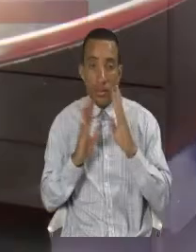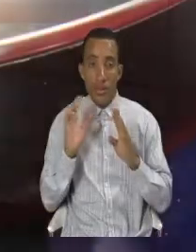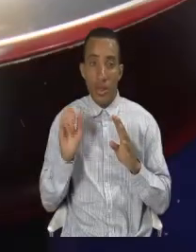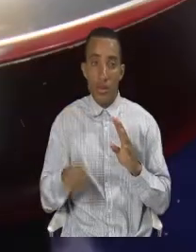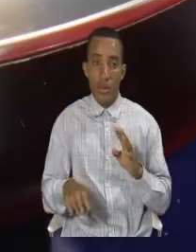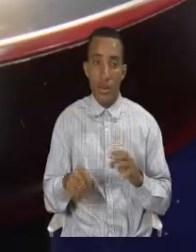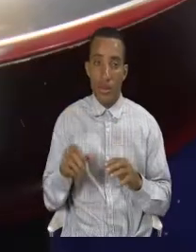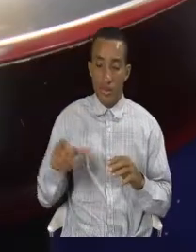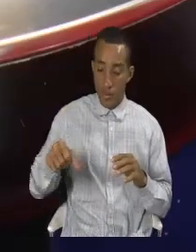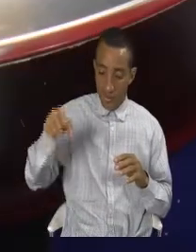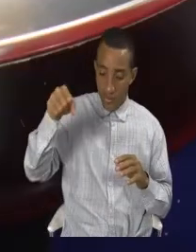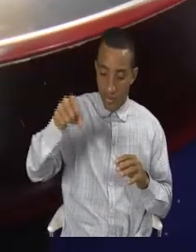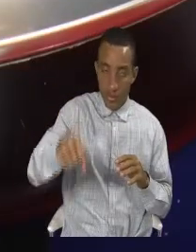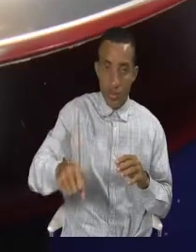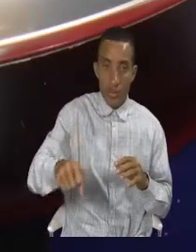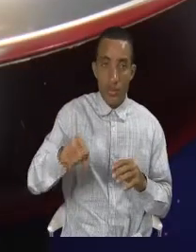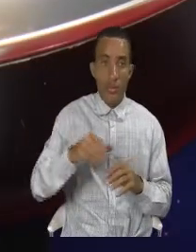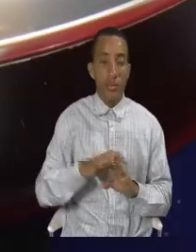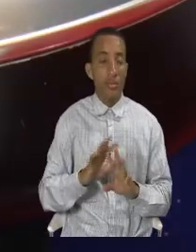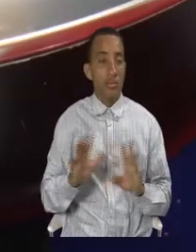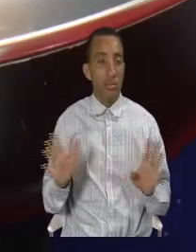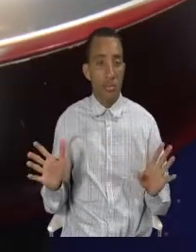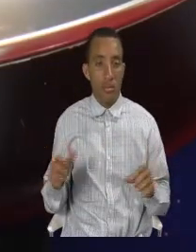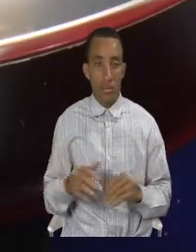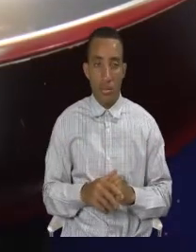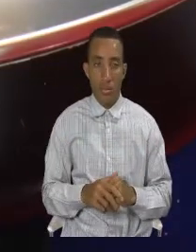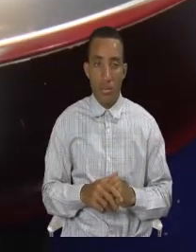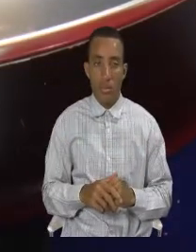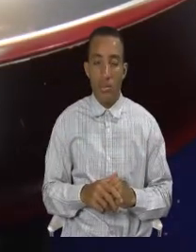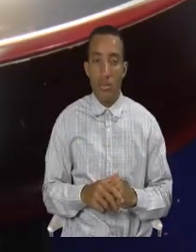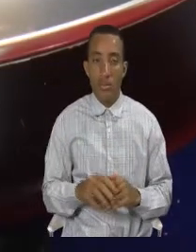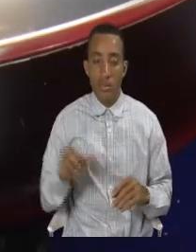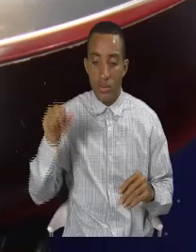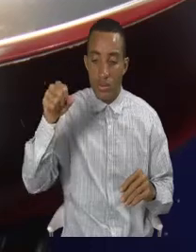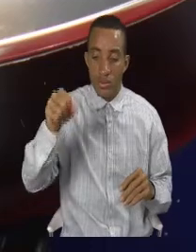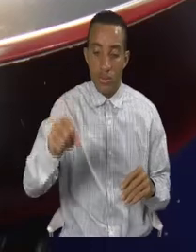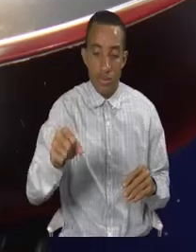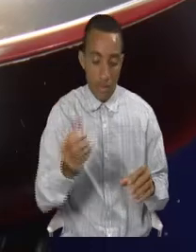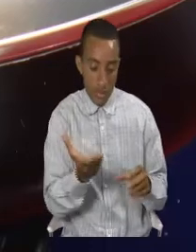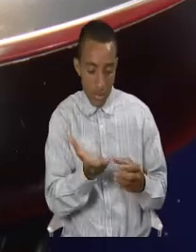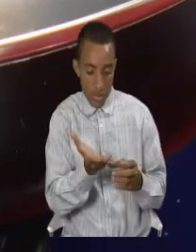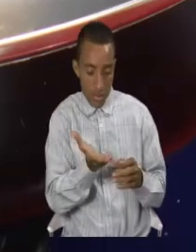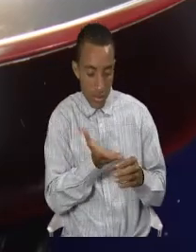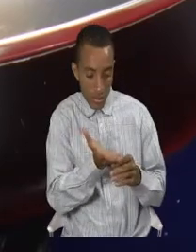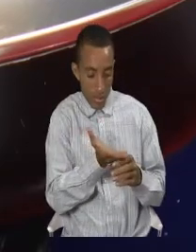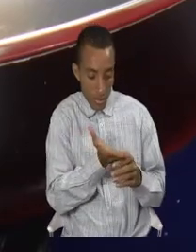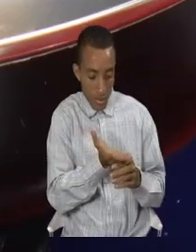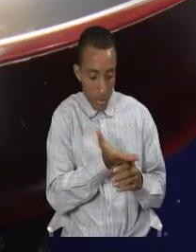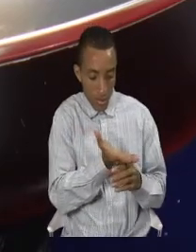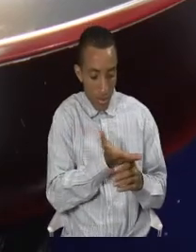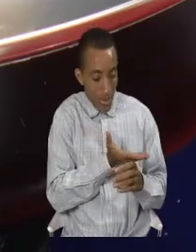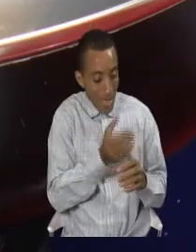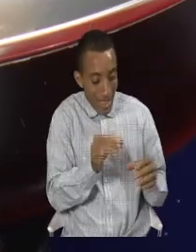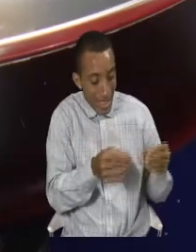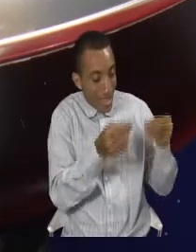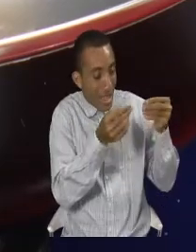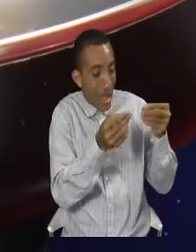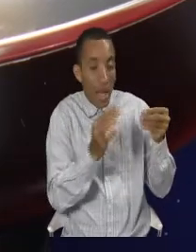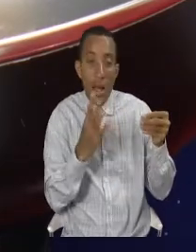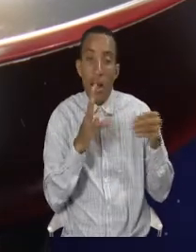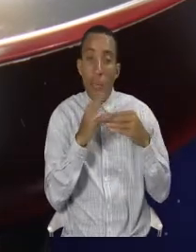la pueden dorar en la sartén con la tapita del pan. La pueden dorar en la sartén y ponerla